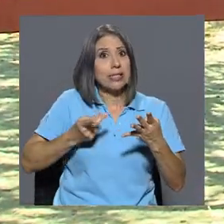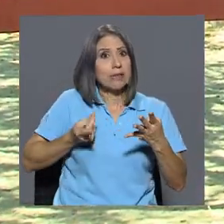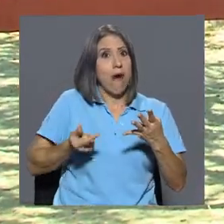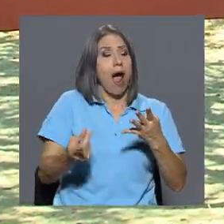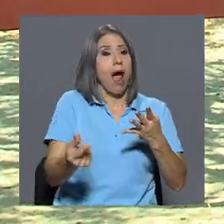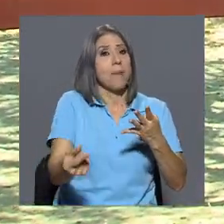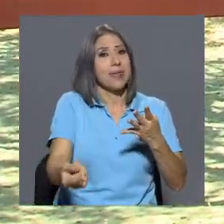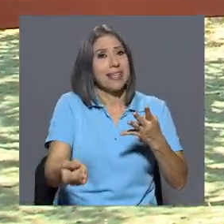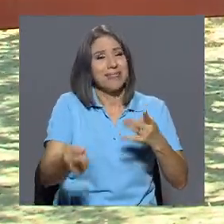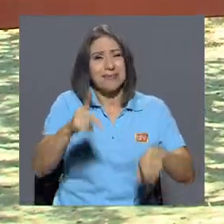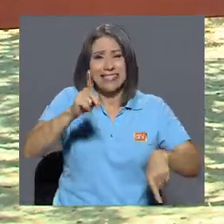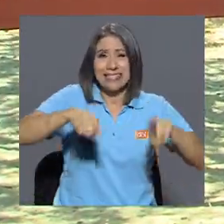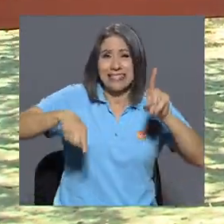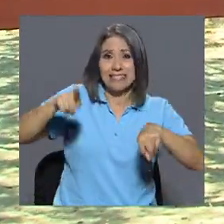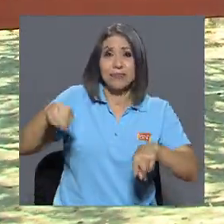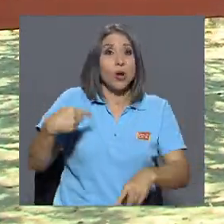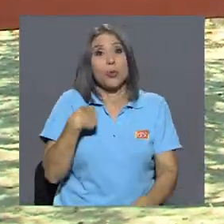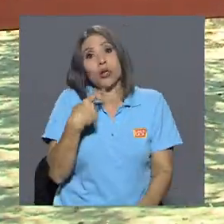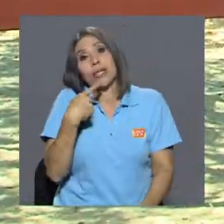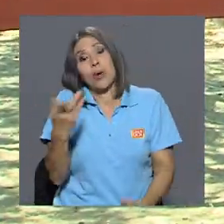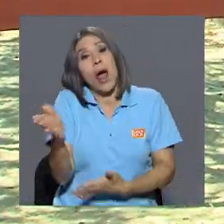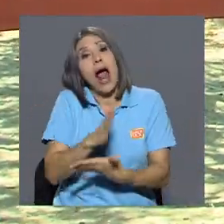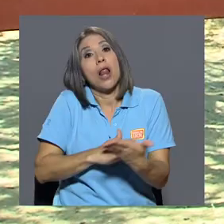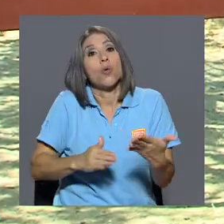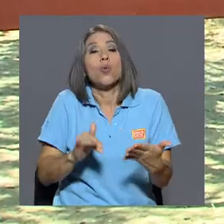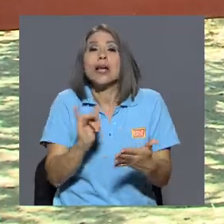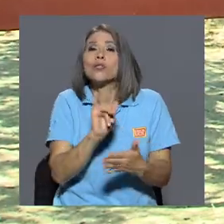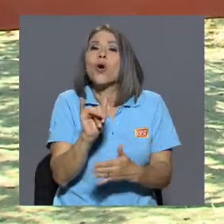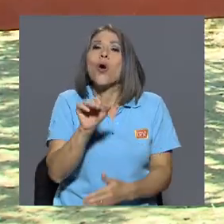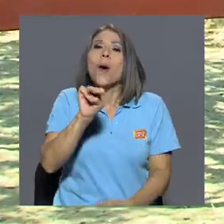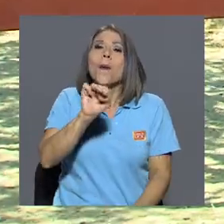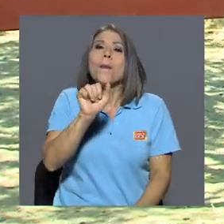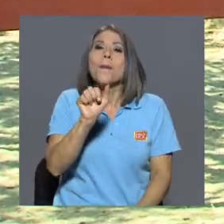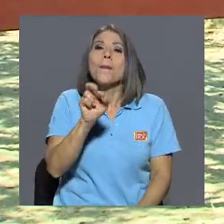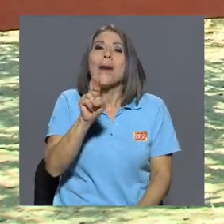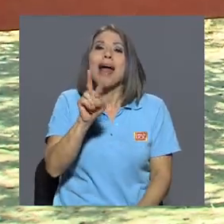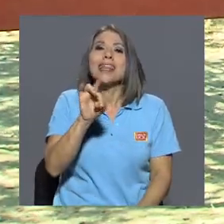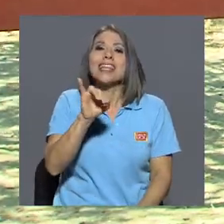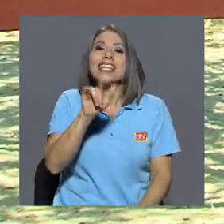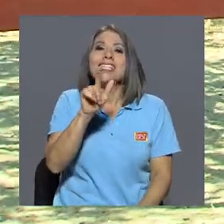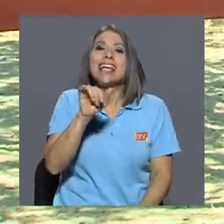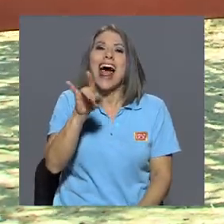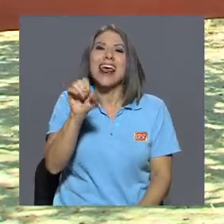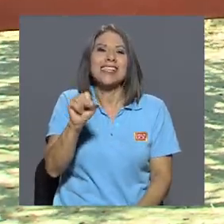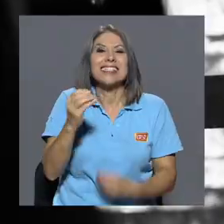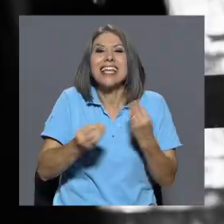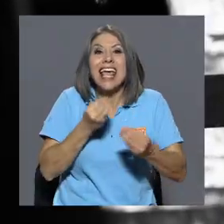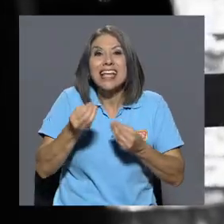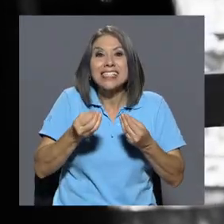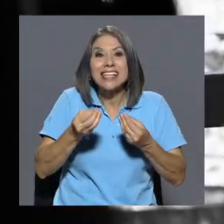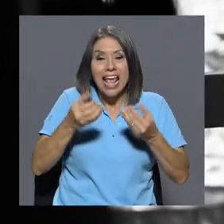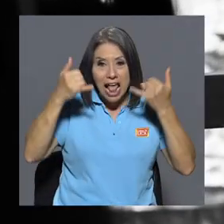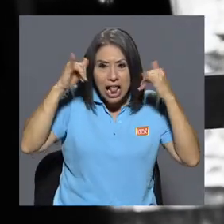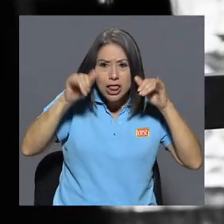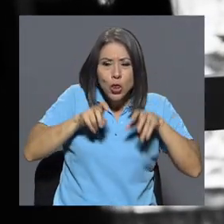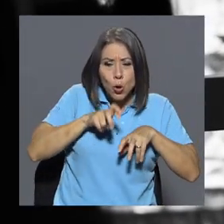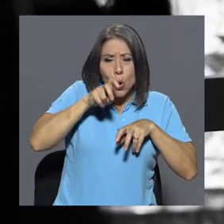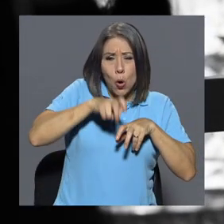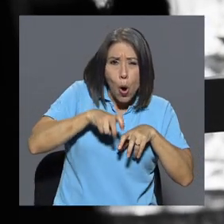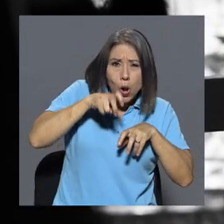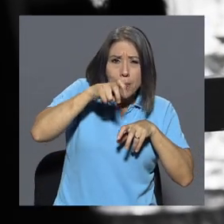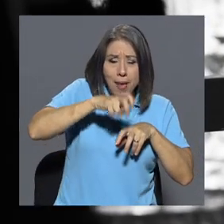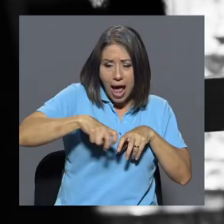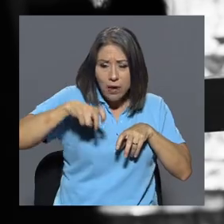rapidísimas. Y como les digo, hay unas que son martilladas. Martilladas, el toro golpea, redondea, golpea,